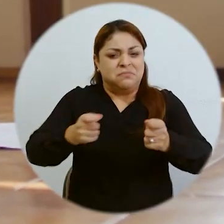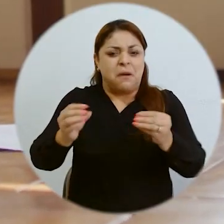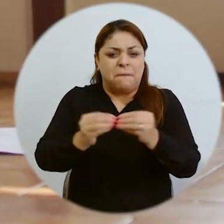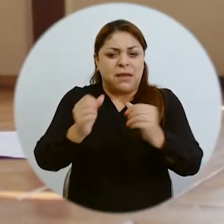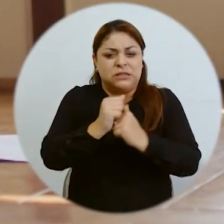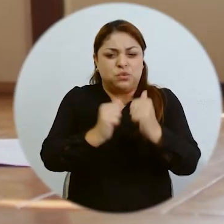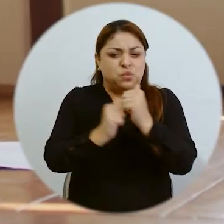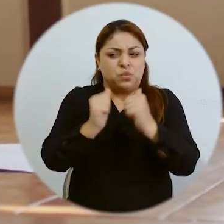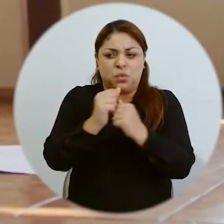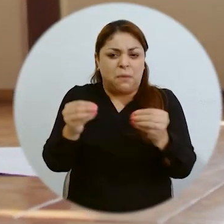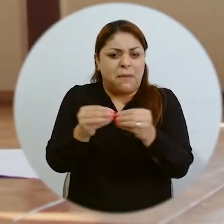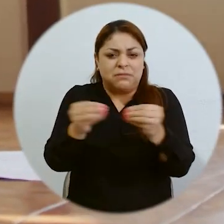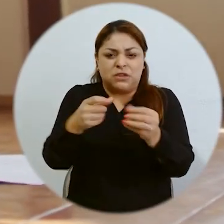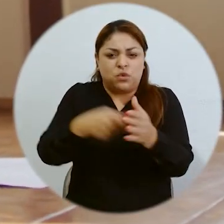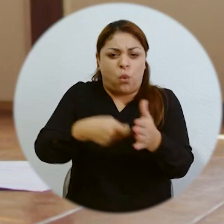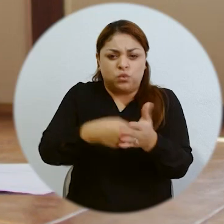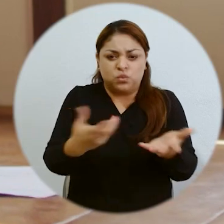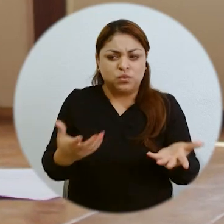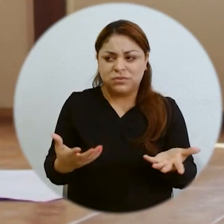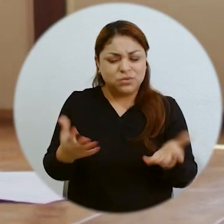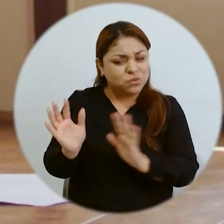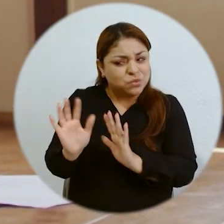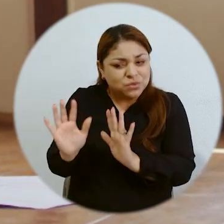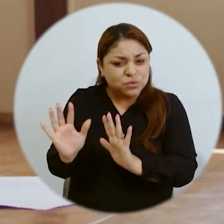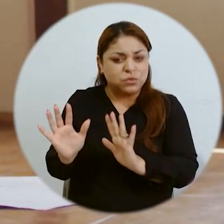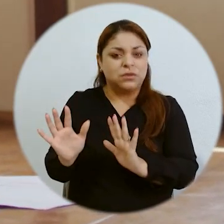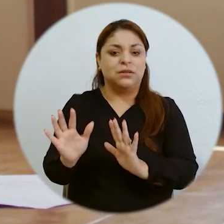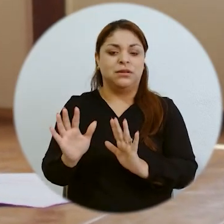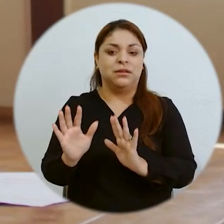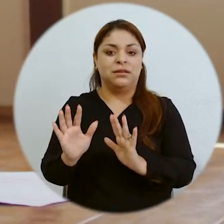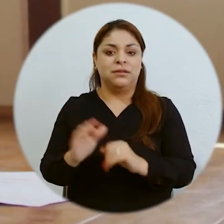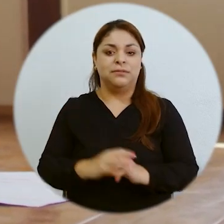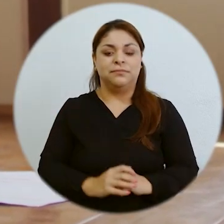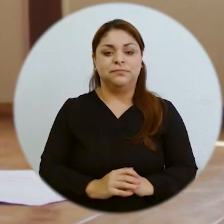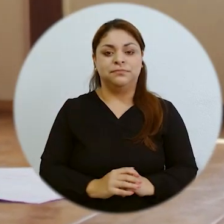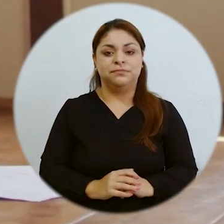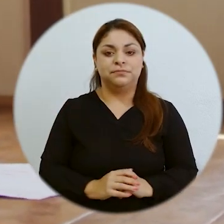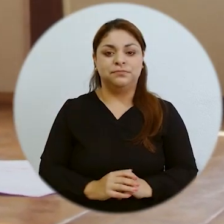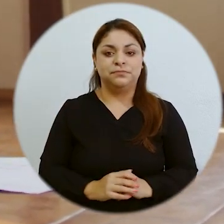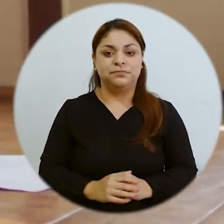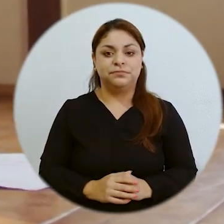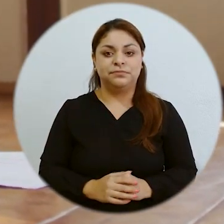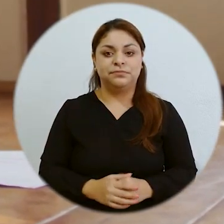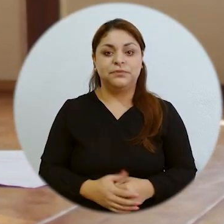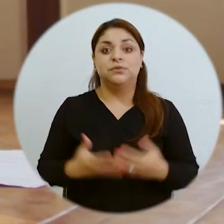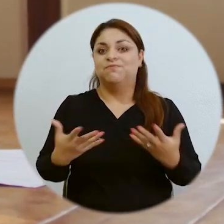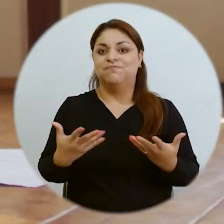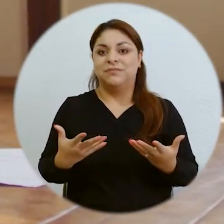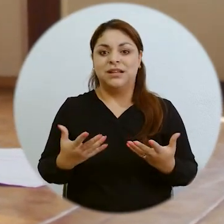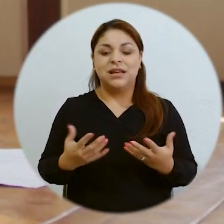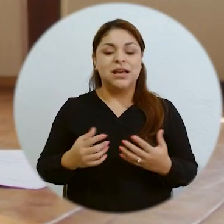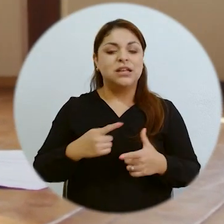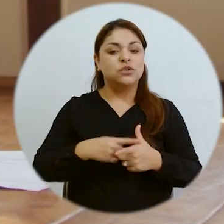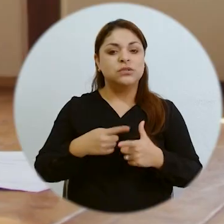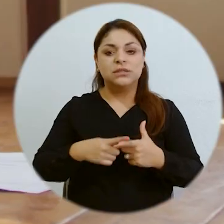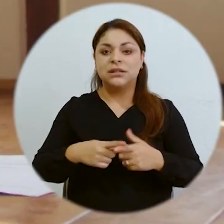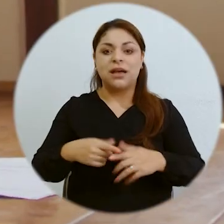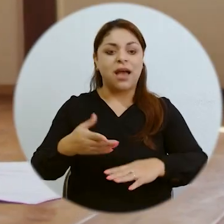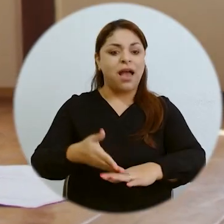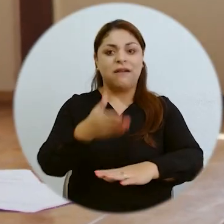del MAKE. Hombre, yo lo que le diría a la legislación es: no me ayudes, compadre,